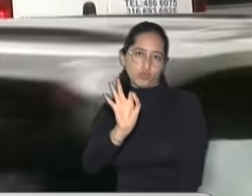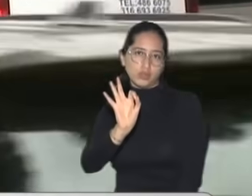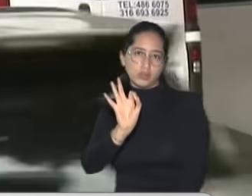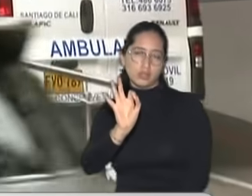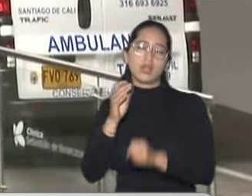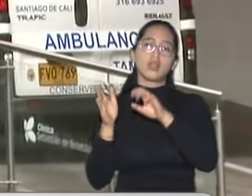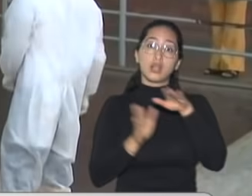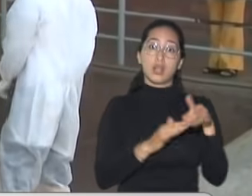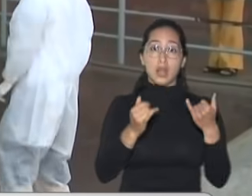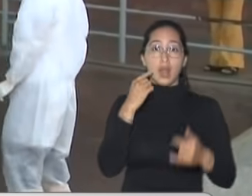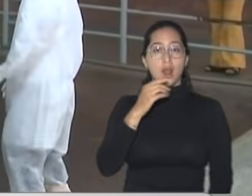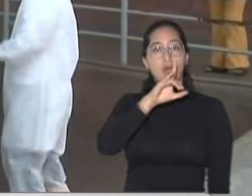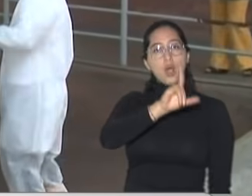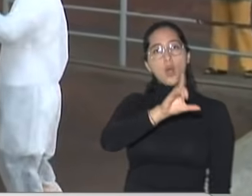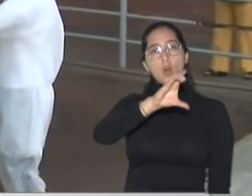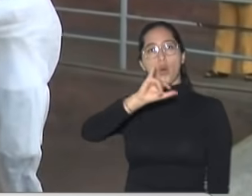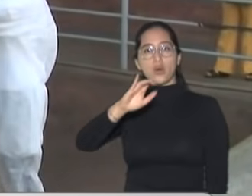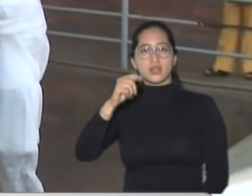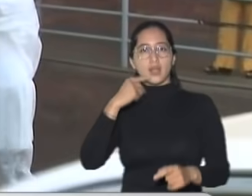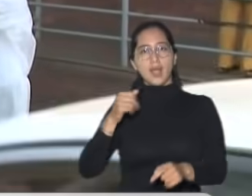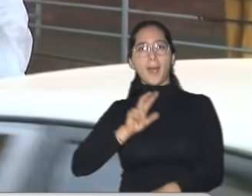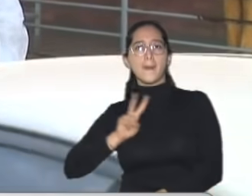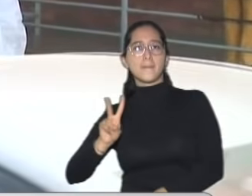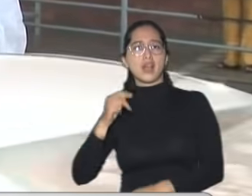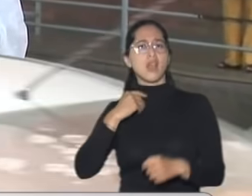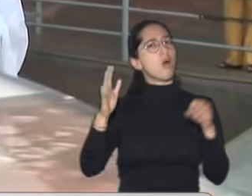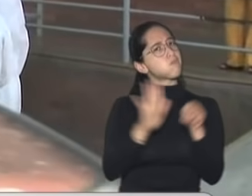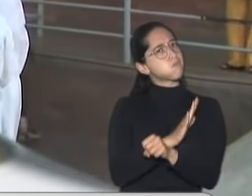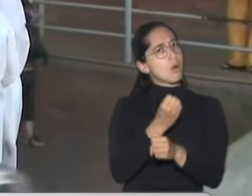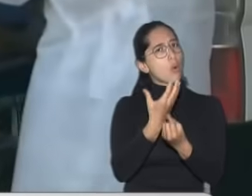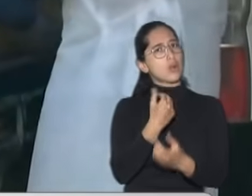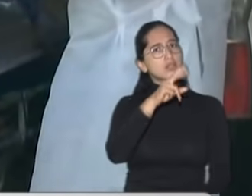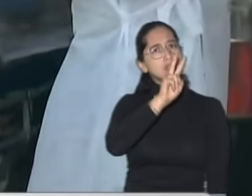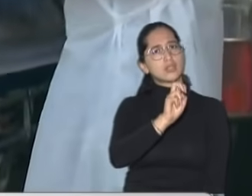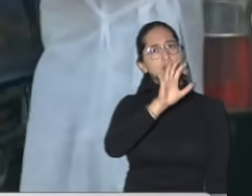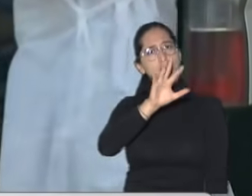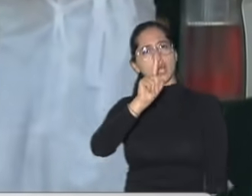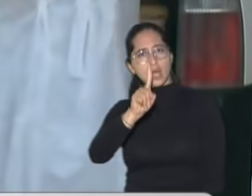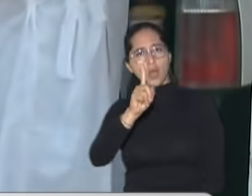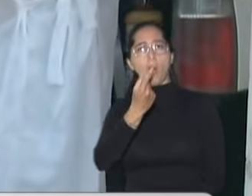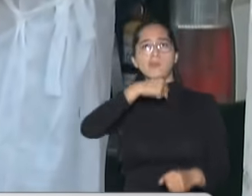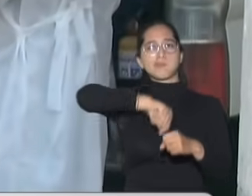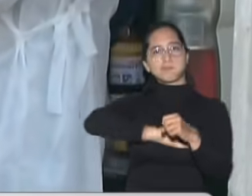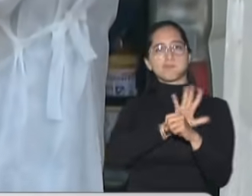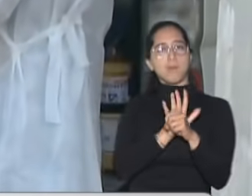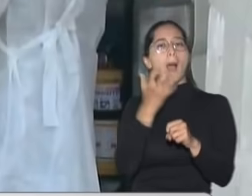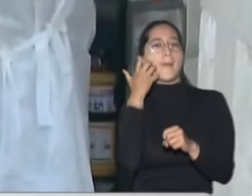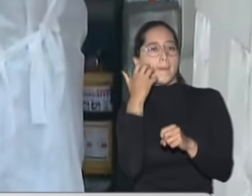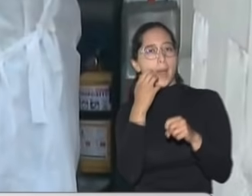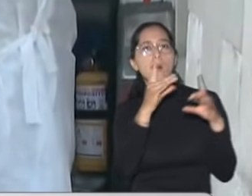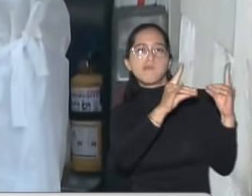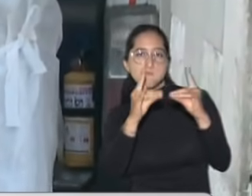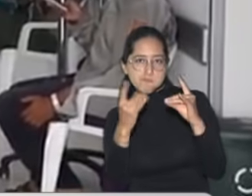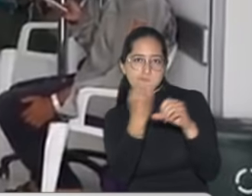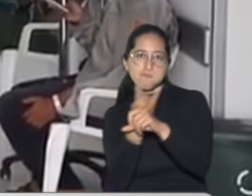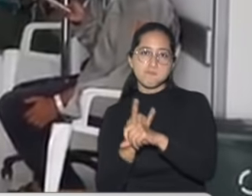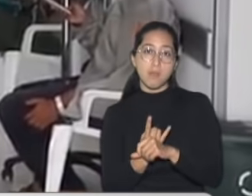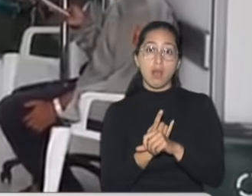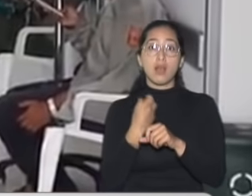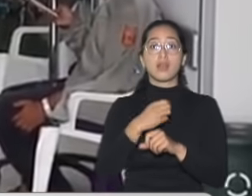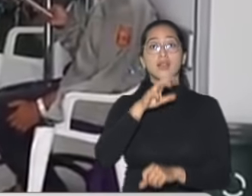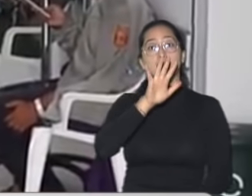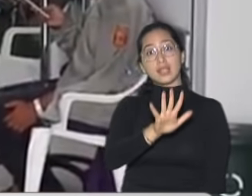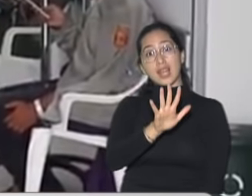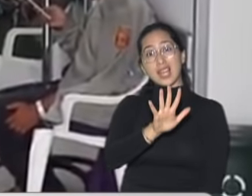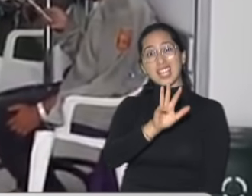unidades de cuidado intensivo en el Valle del Cauca están ocupadas con 751 pacientes COVID-19, 354 de